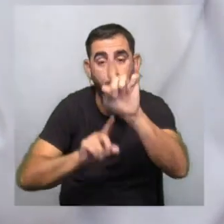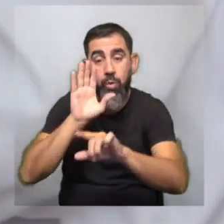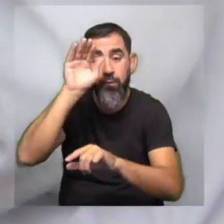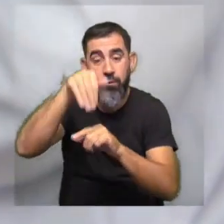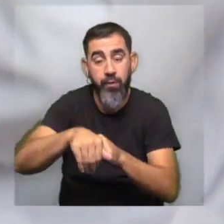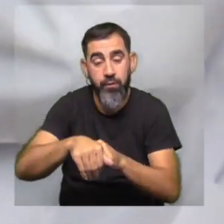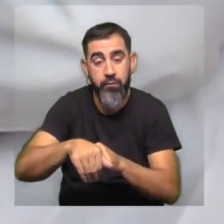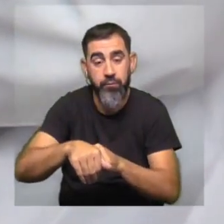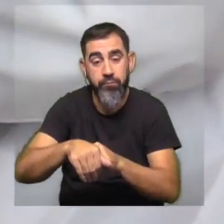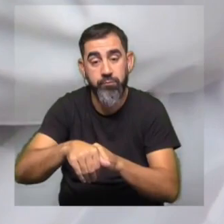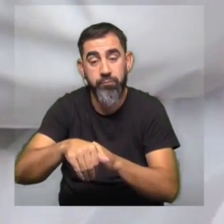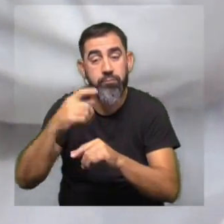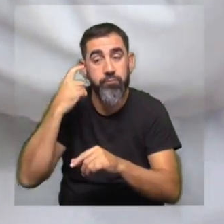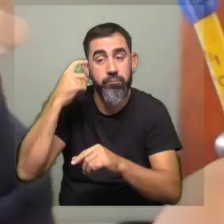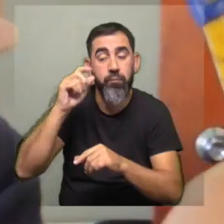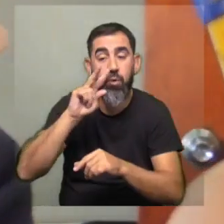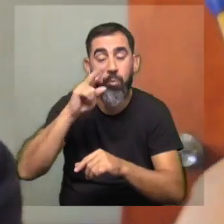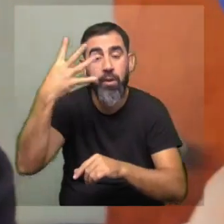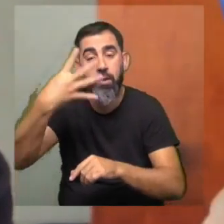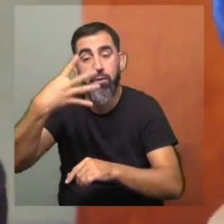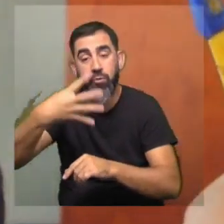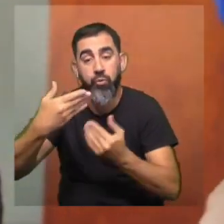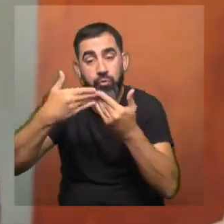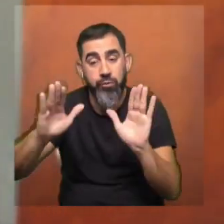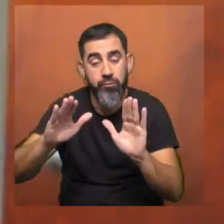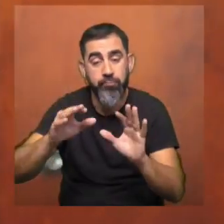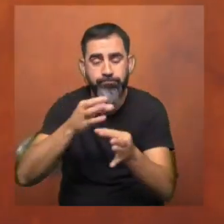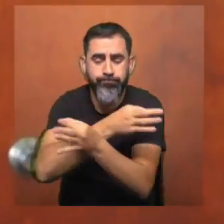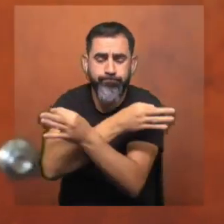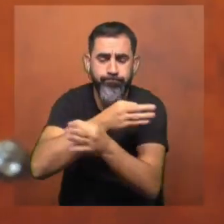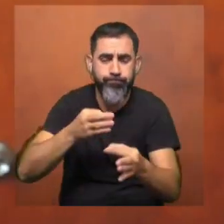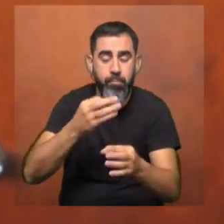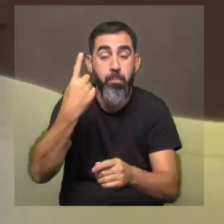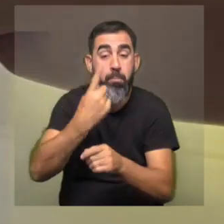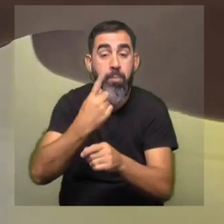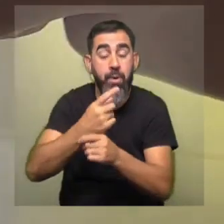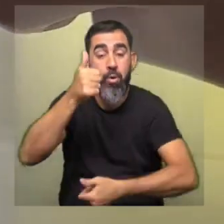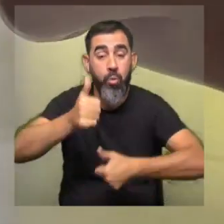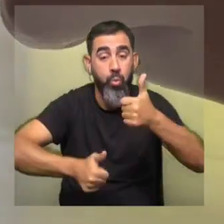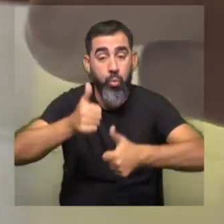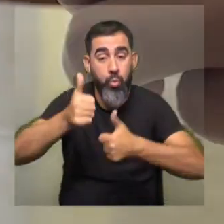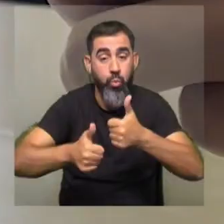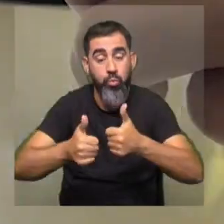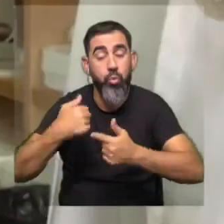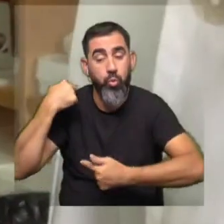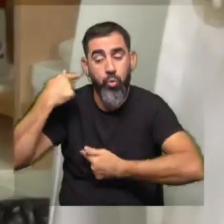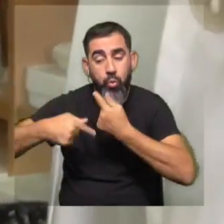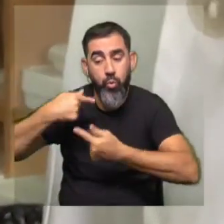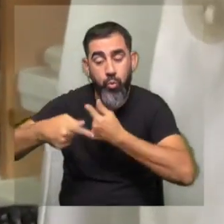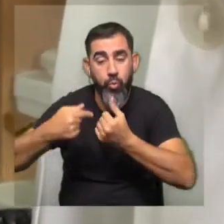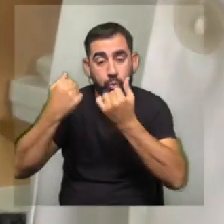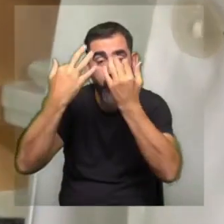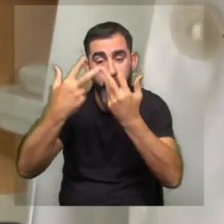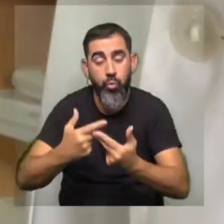la República y surgió en 2014. Fue tal el éxito del primer concurso que continuaron